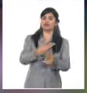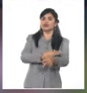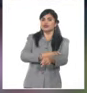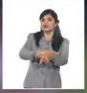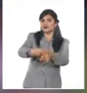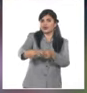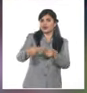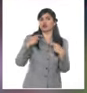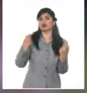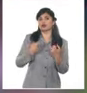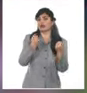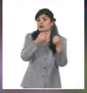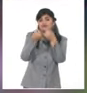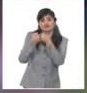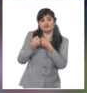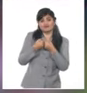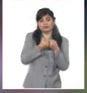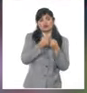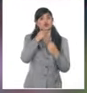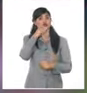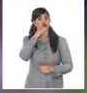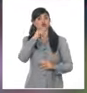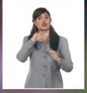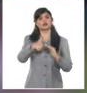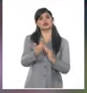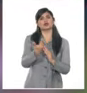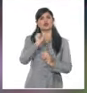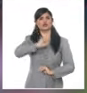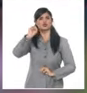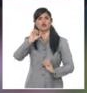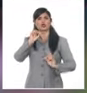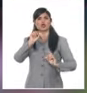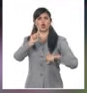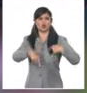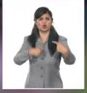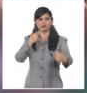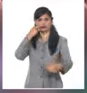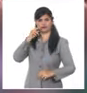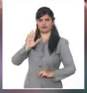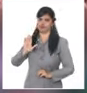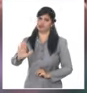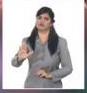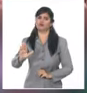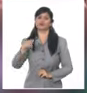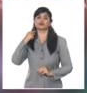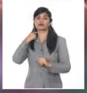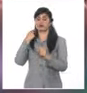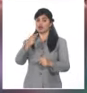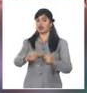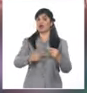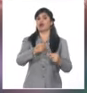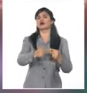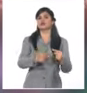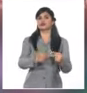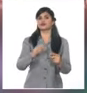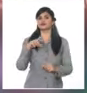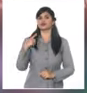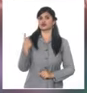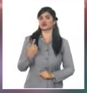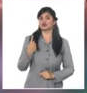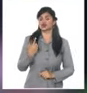la Guerra el día de la Victoria une a todas las generaciones nosotros vamos